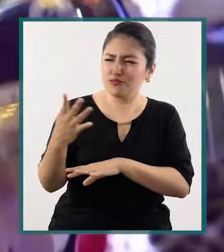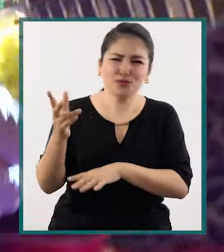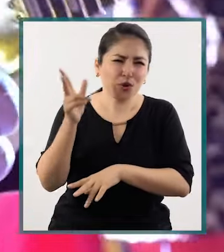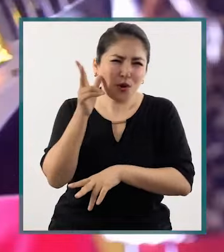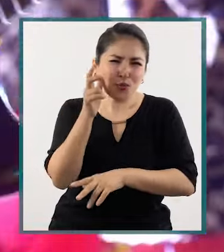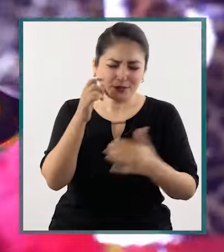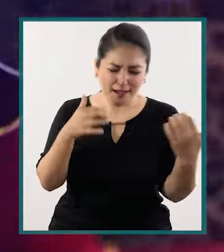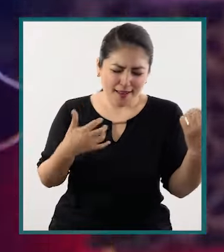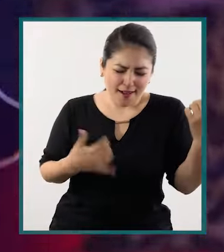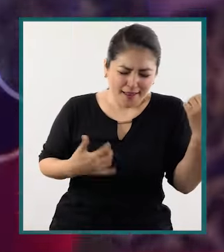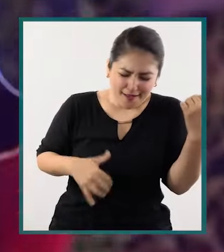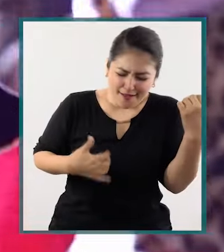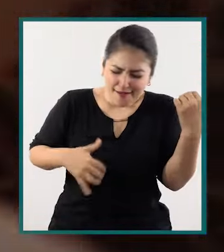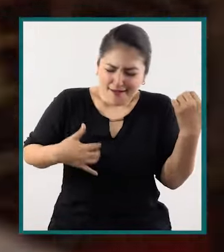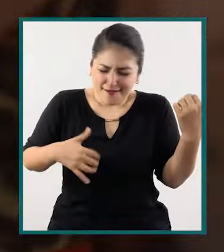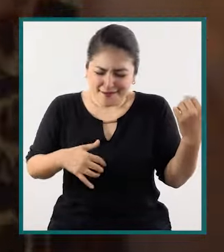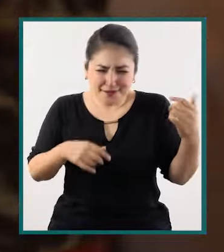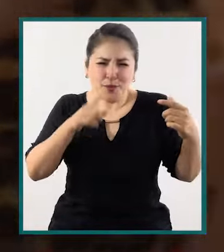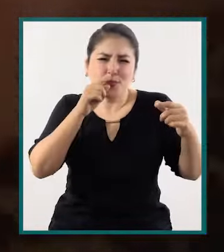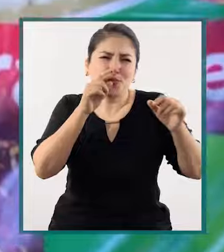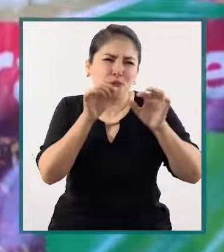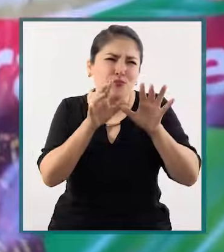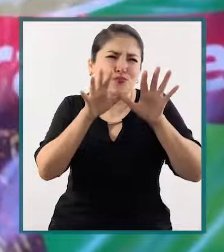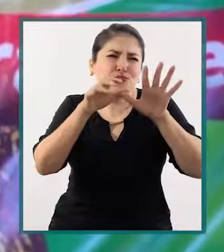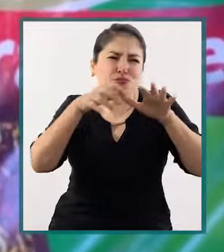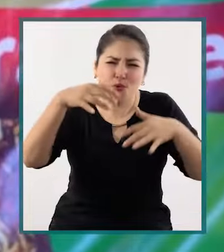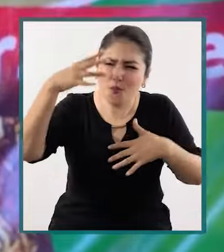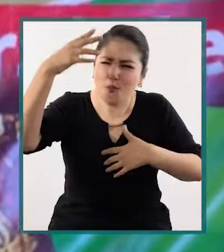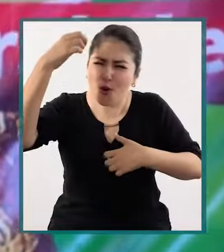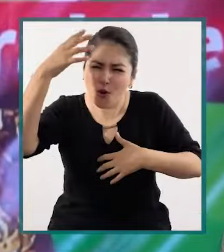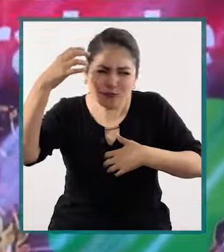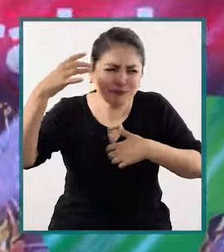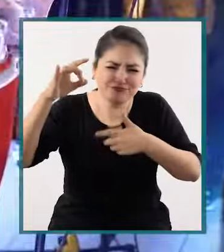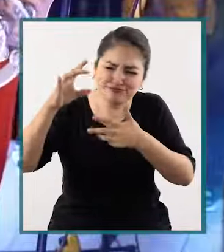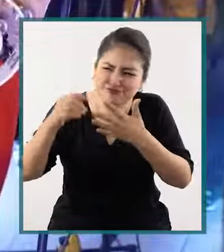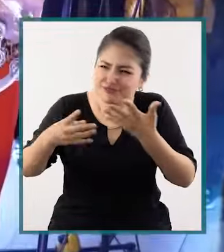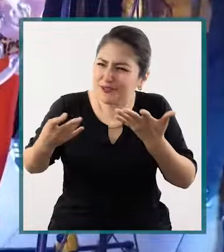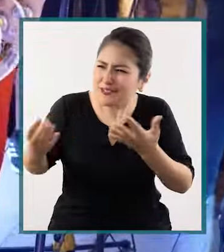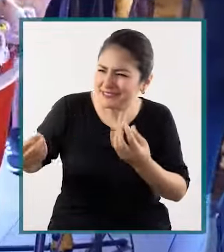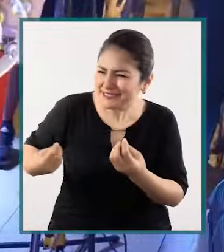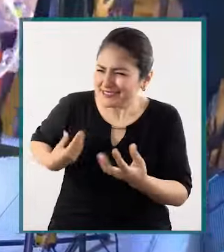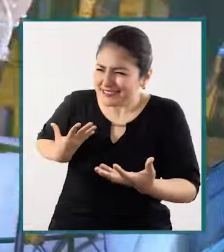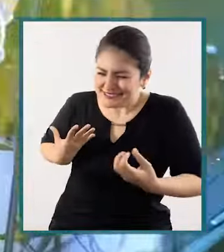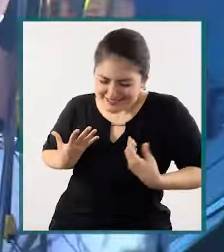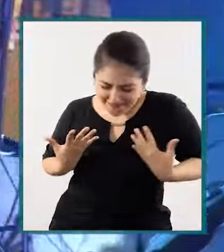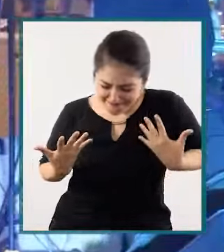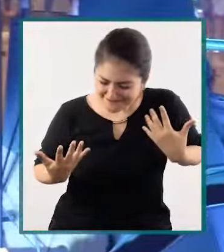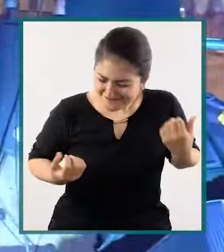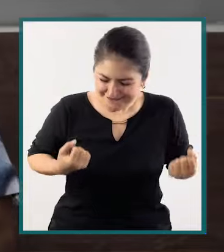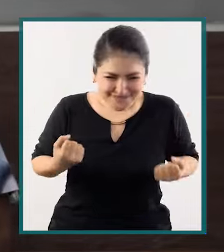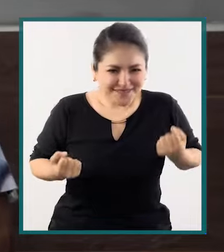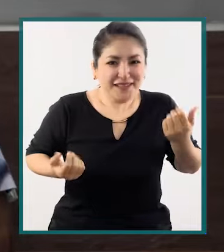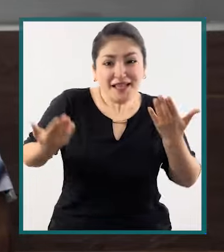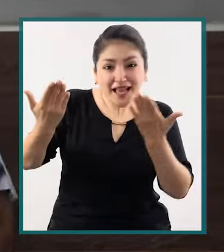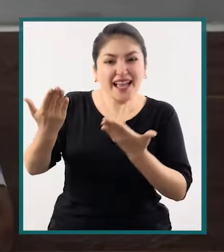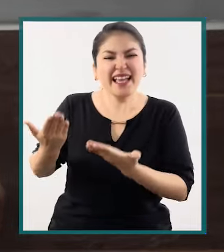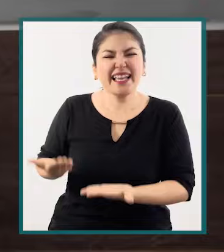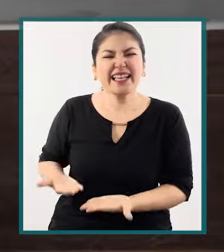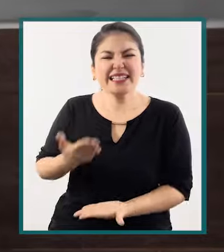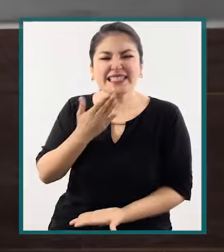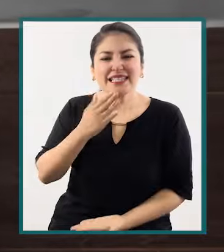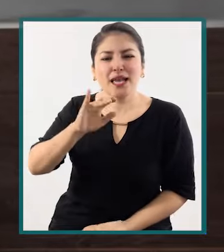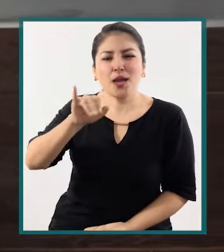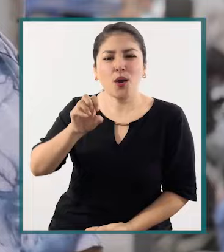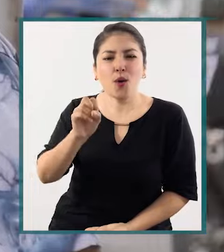embruja por su guitarra eléctrica, sonidos de animales, percusiones y voces que te invitan a bailar. Con ustedes, don